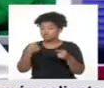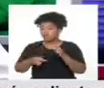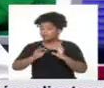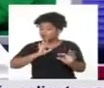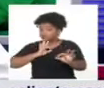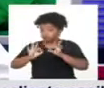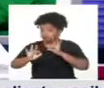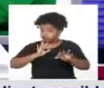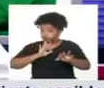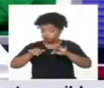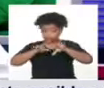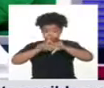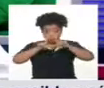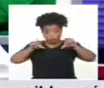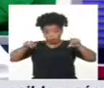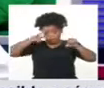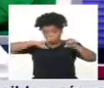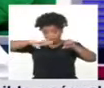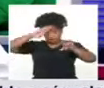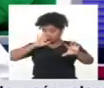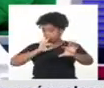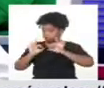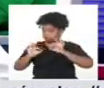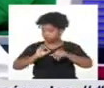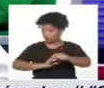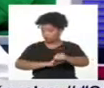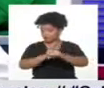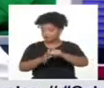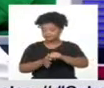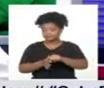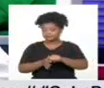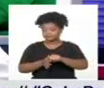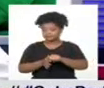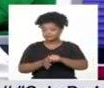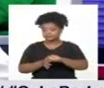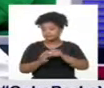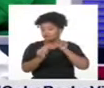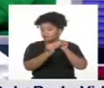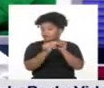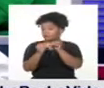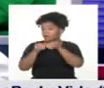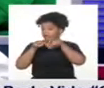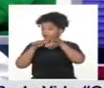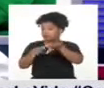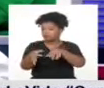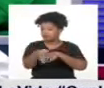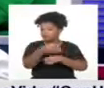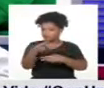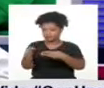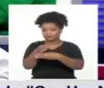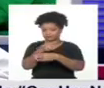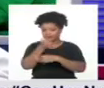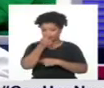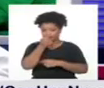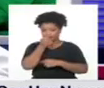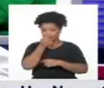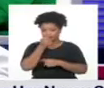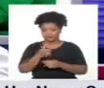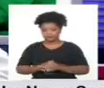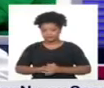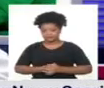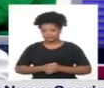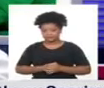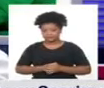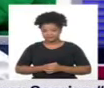nuestro país, pero porque transmisión tenemos en todos los territorios, pero indiscutiblemente hay